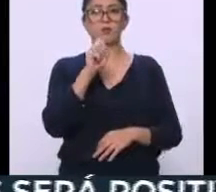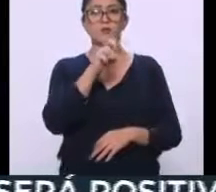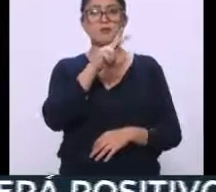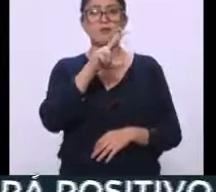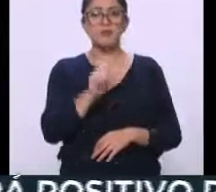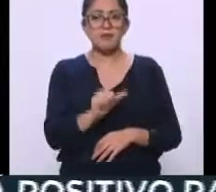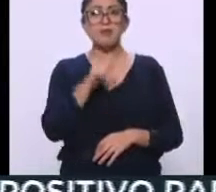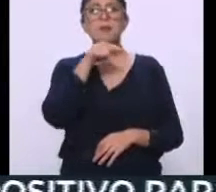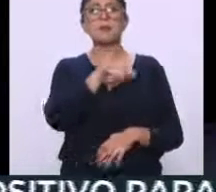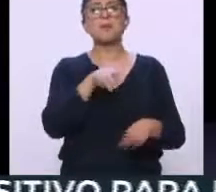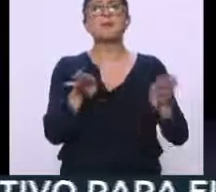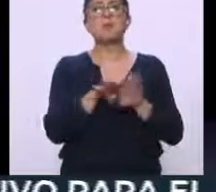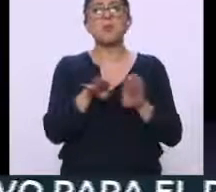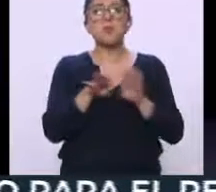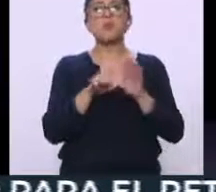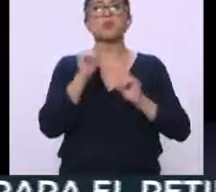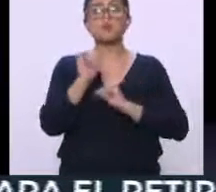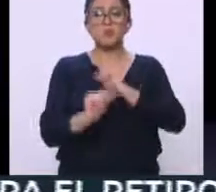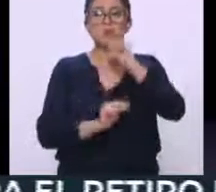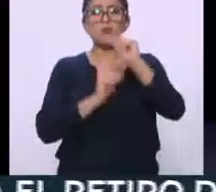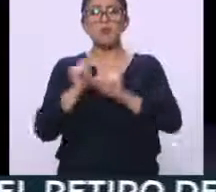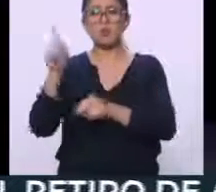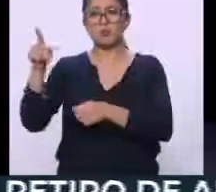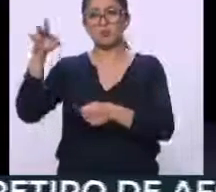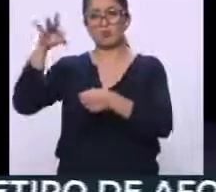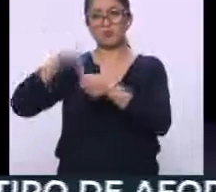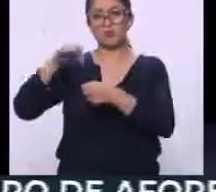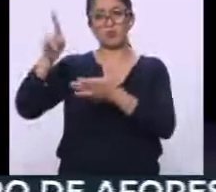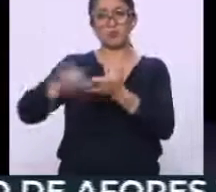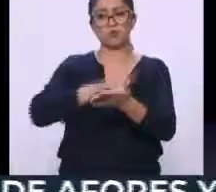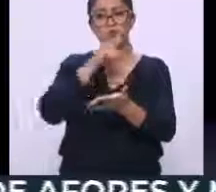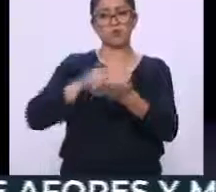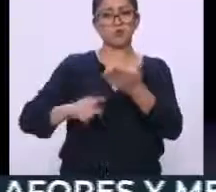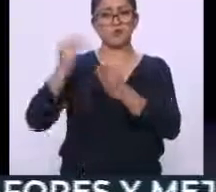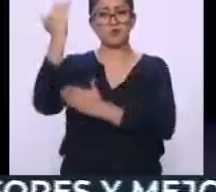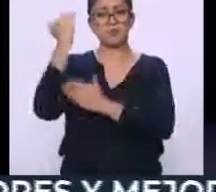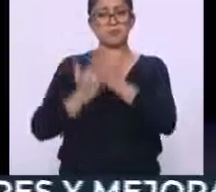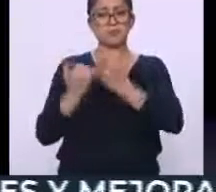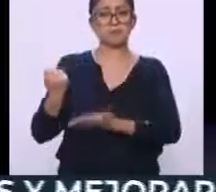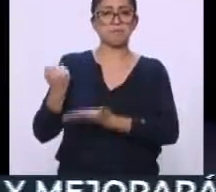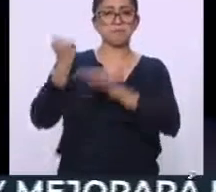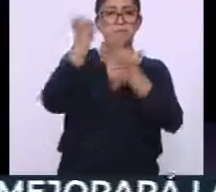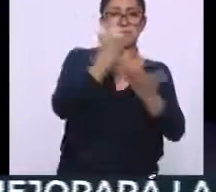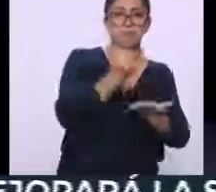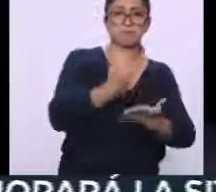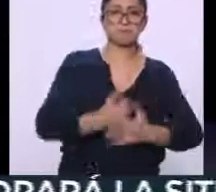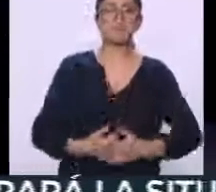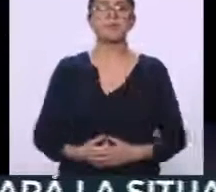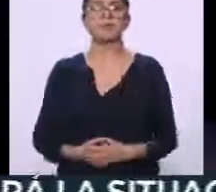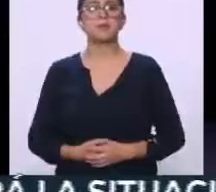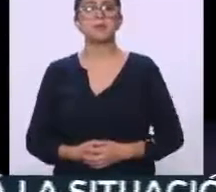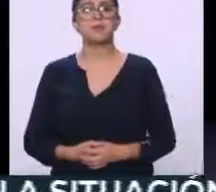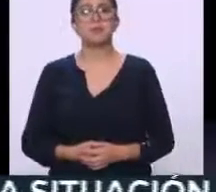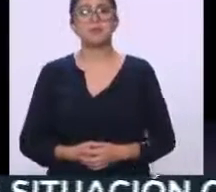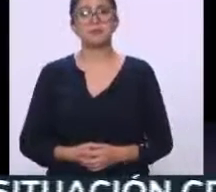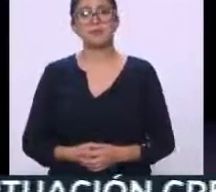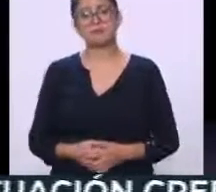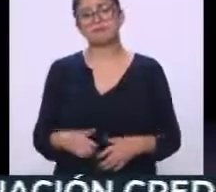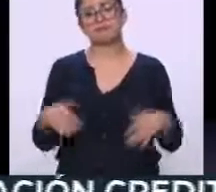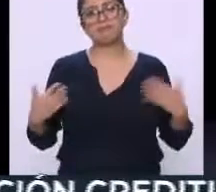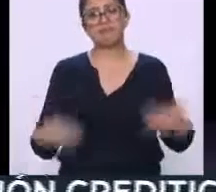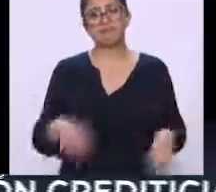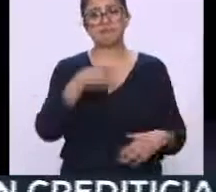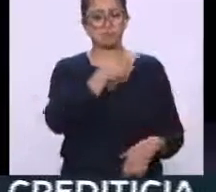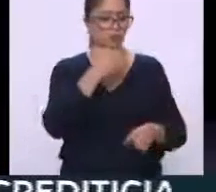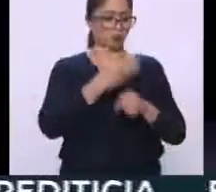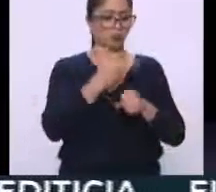el que al final se decidió y se votó por la reducción pues sí, al presupuesto, ¿no? Sí, vaya reto que tiene con esta reducción al presupuesto